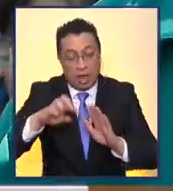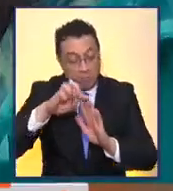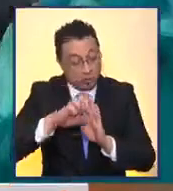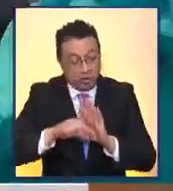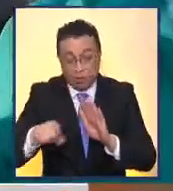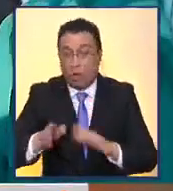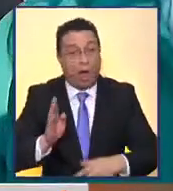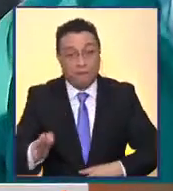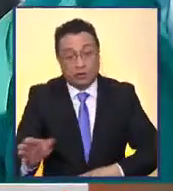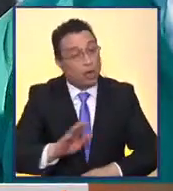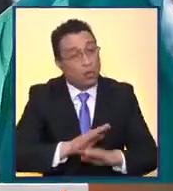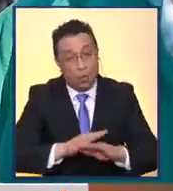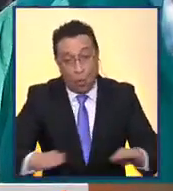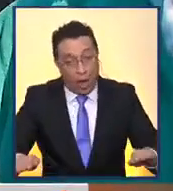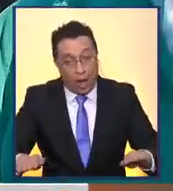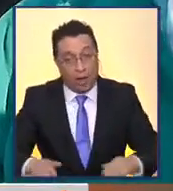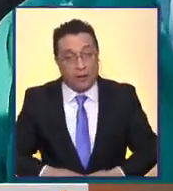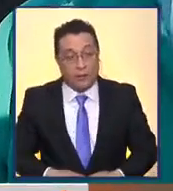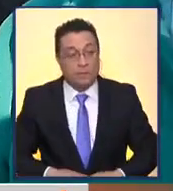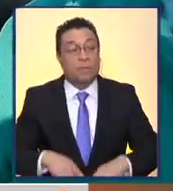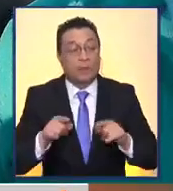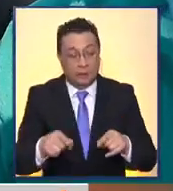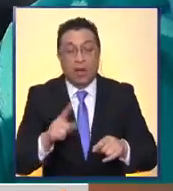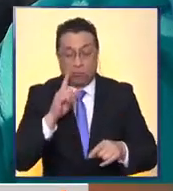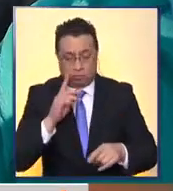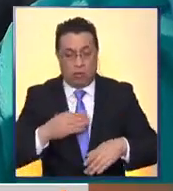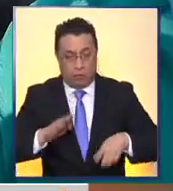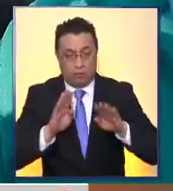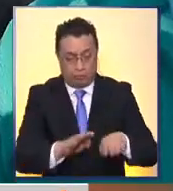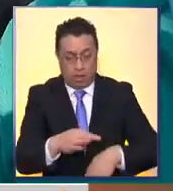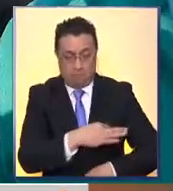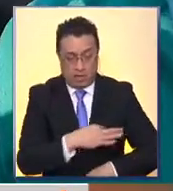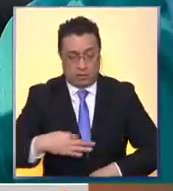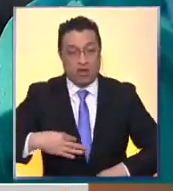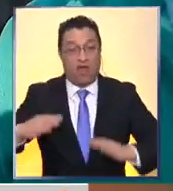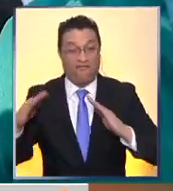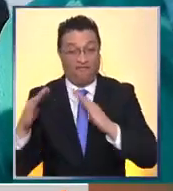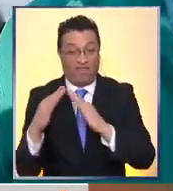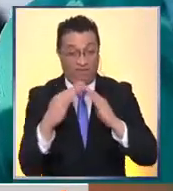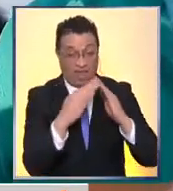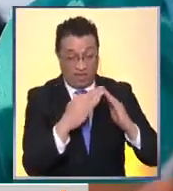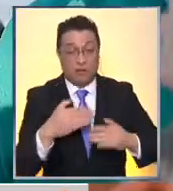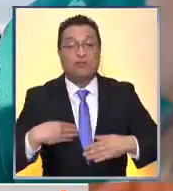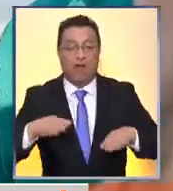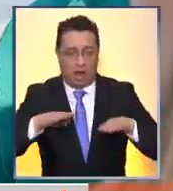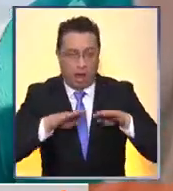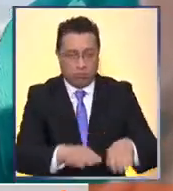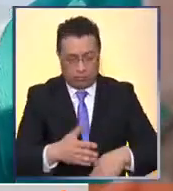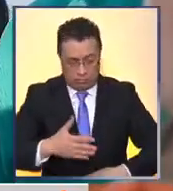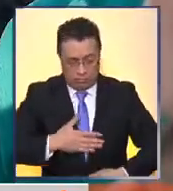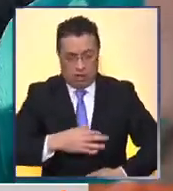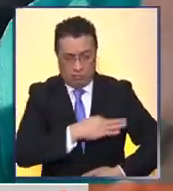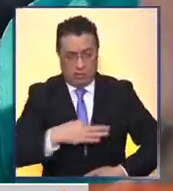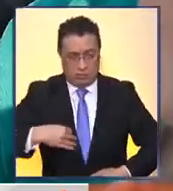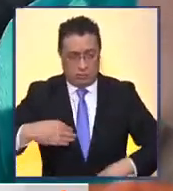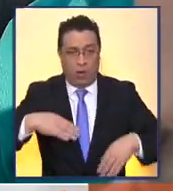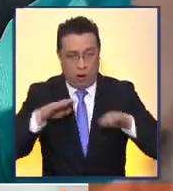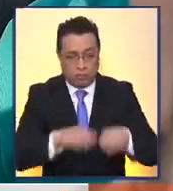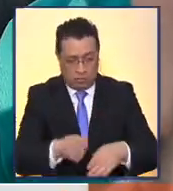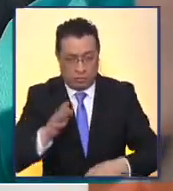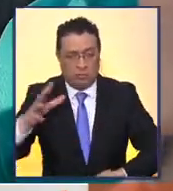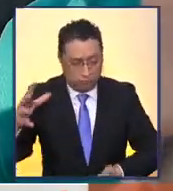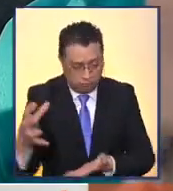van a avanzar y van a contar con una persona que los va a apoyar, que es el Ministerio de Vivienda y personalmente quien habla, el ministro, para poder sacar